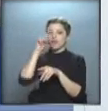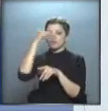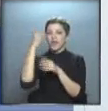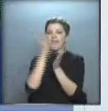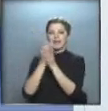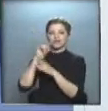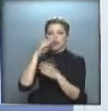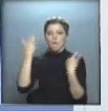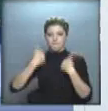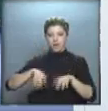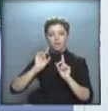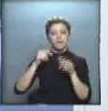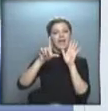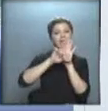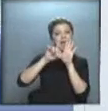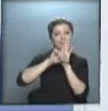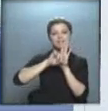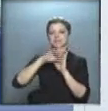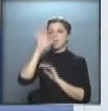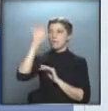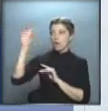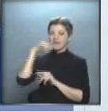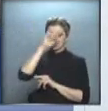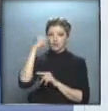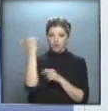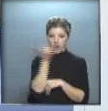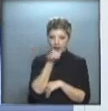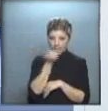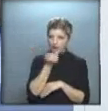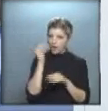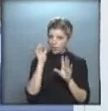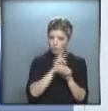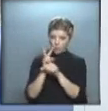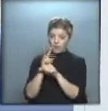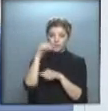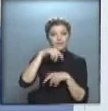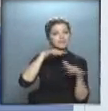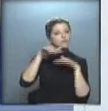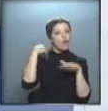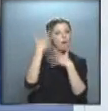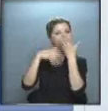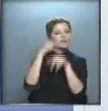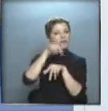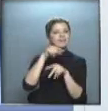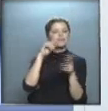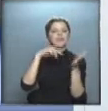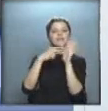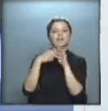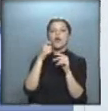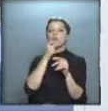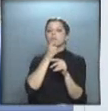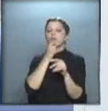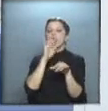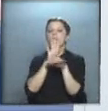Constitución Nacional y por leyes nacionales y provinciales, de manera que el maltrato constituye una vulneración de nuestros derechos. Es,